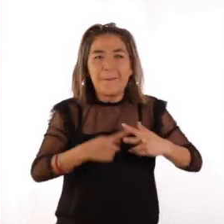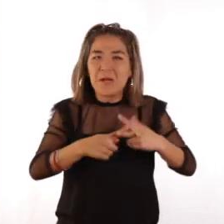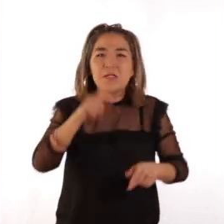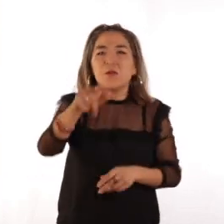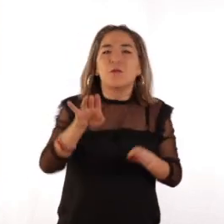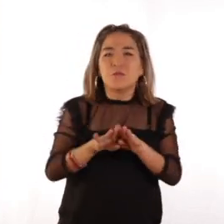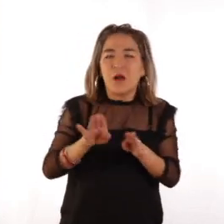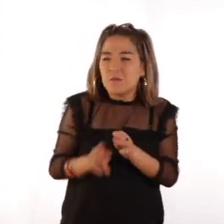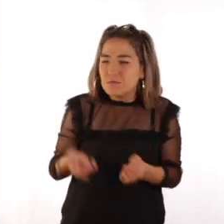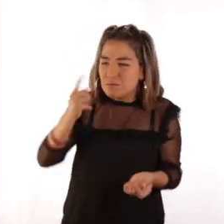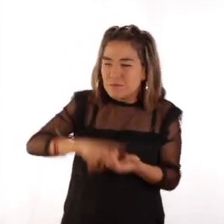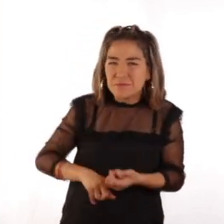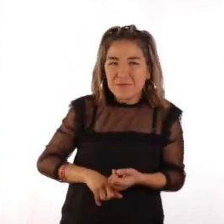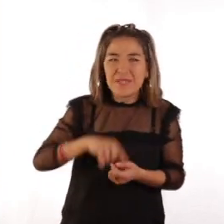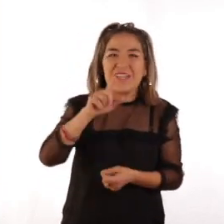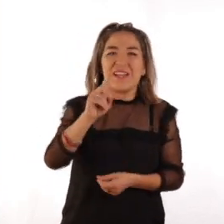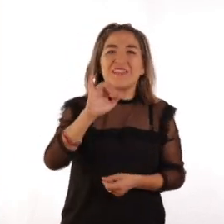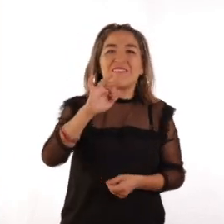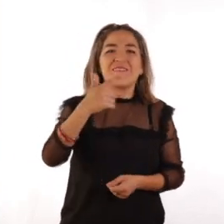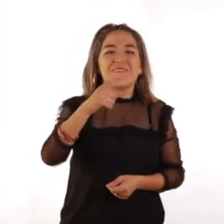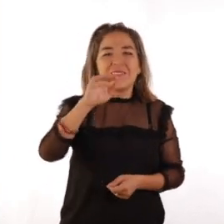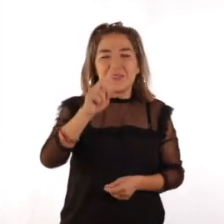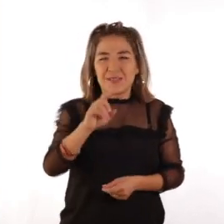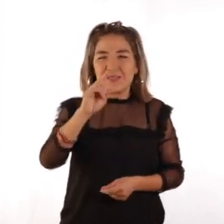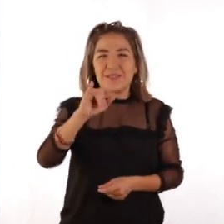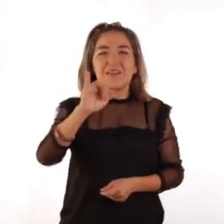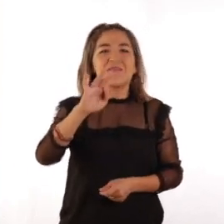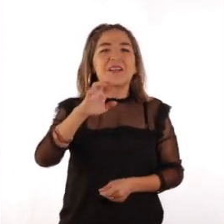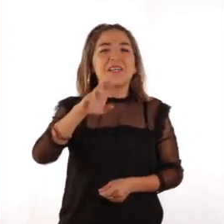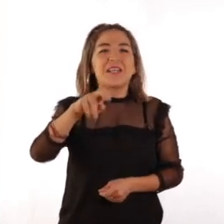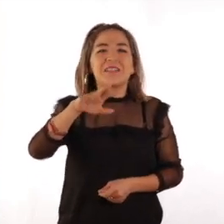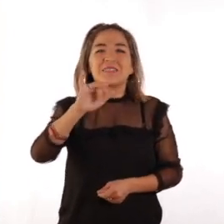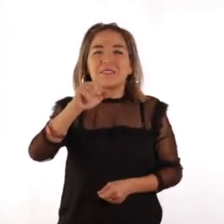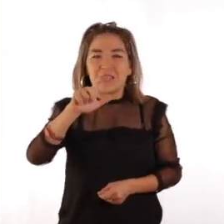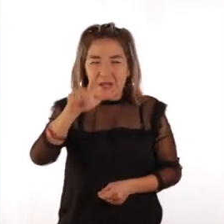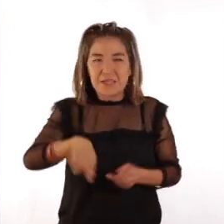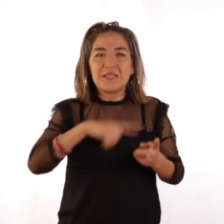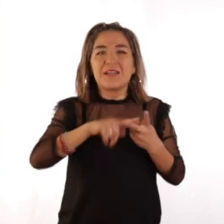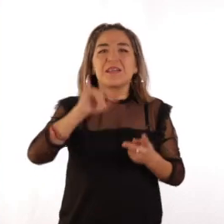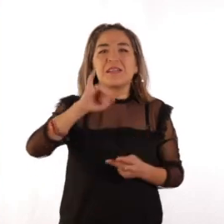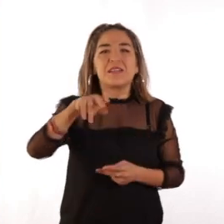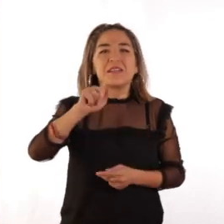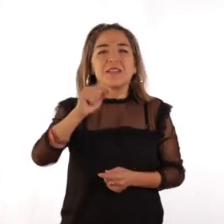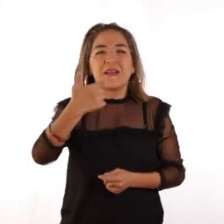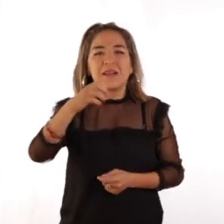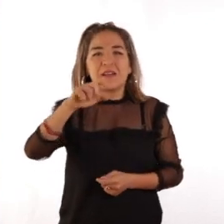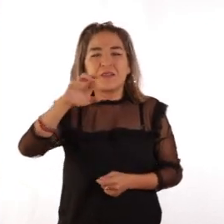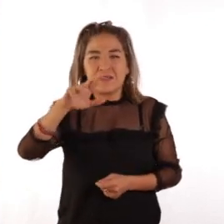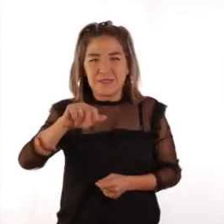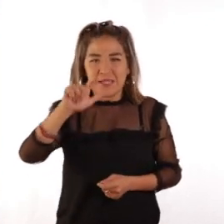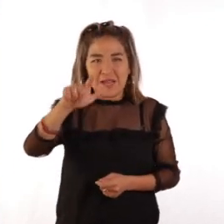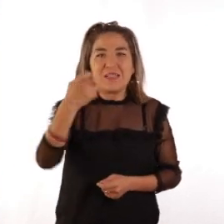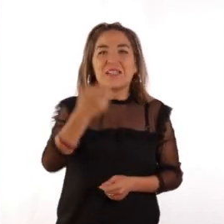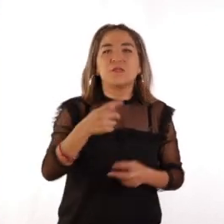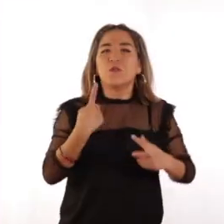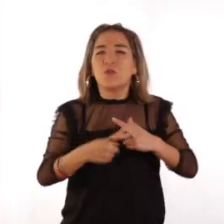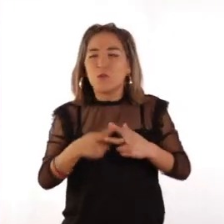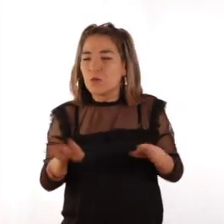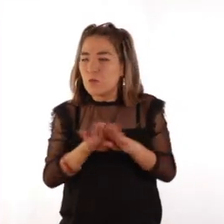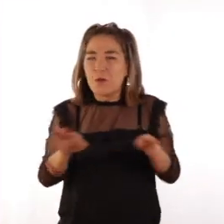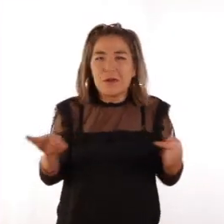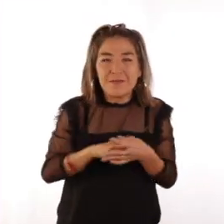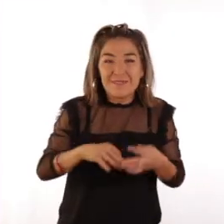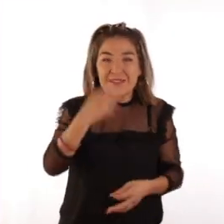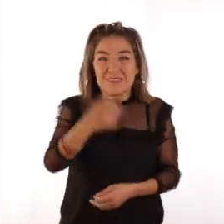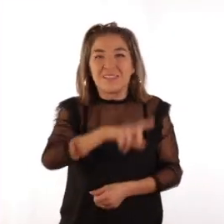también matemáticos de cálculo diferencial e integral, iban sumando y así obtenían las superficies con cierta